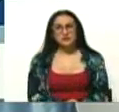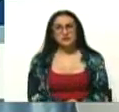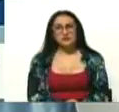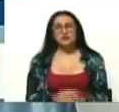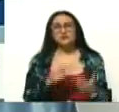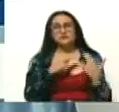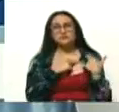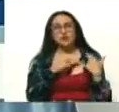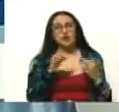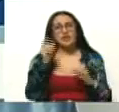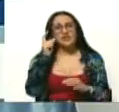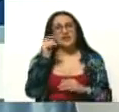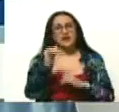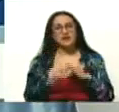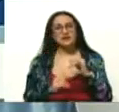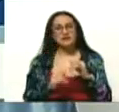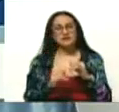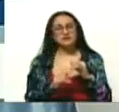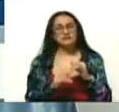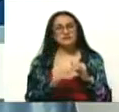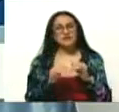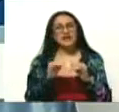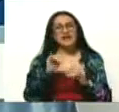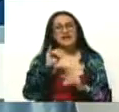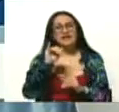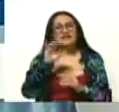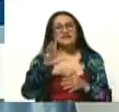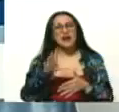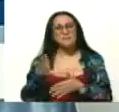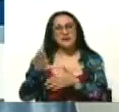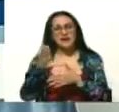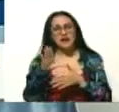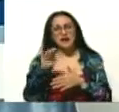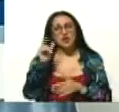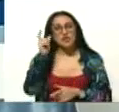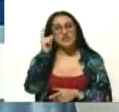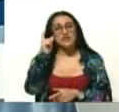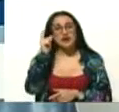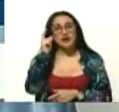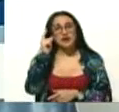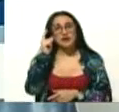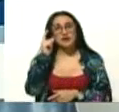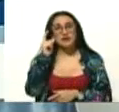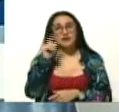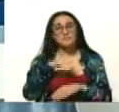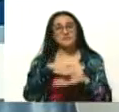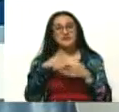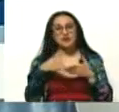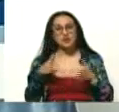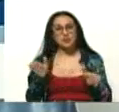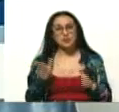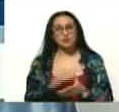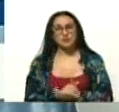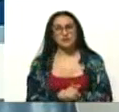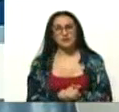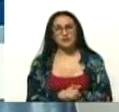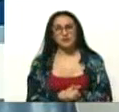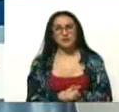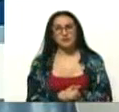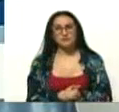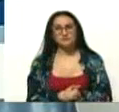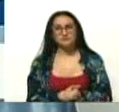corresponde al Día Interamericano, el Día Interamericano del Ministerio Público,